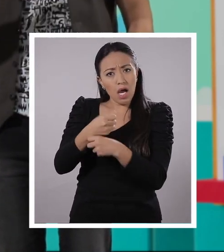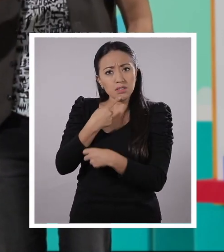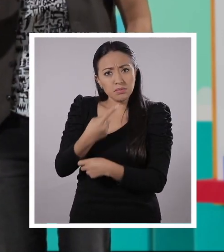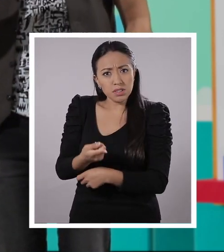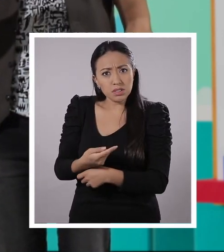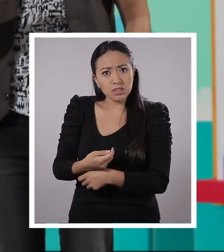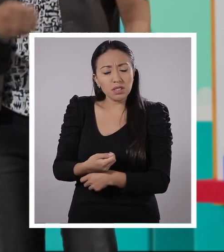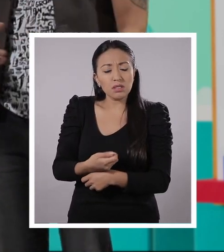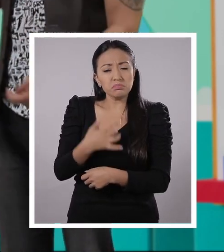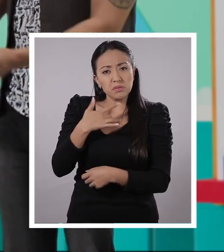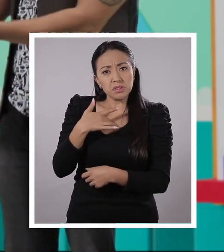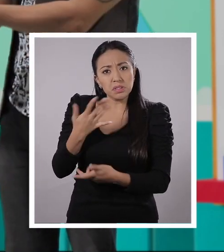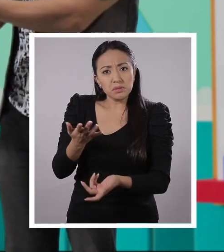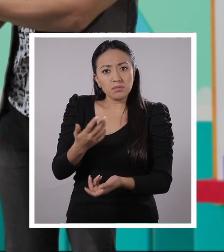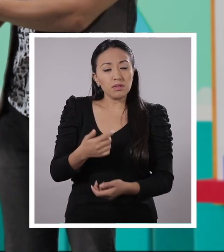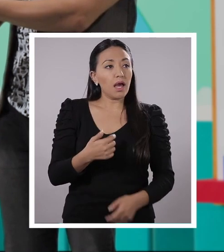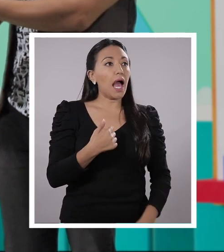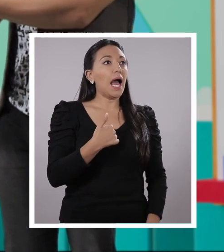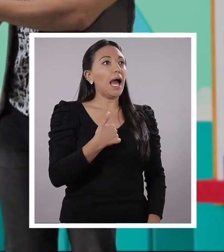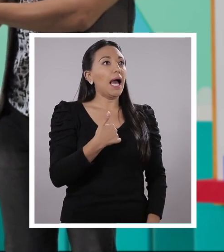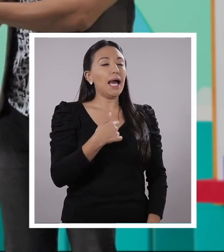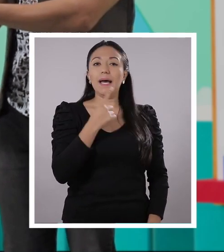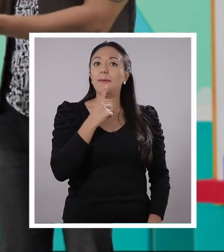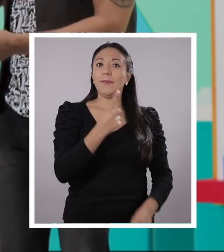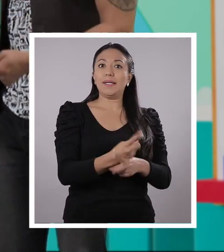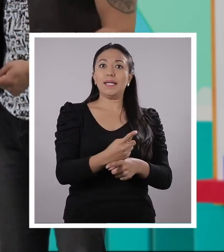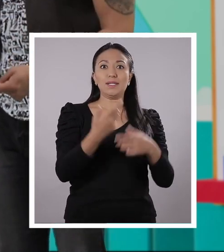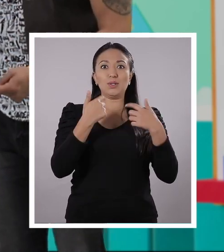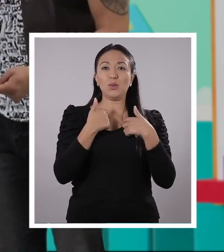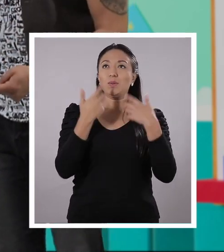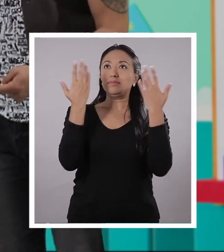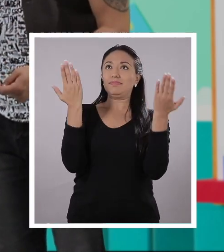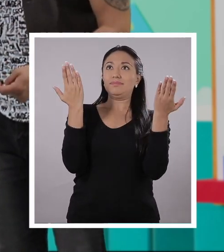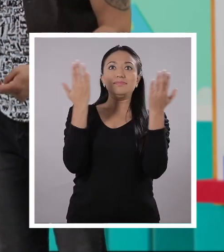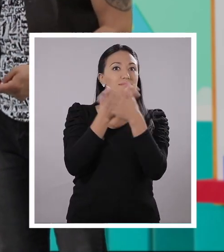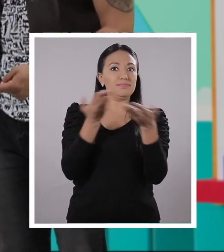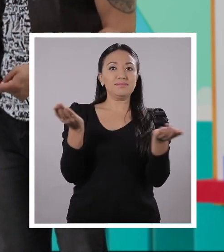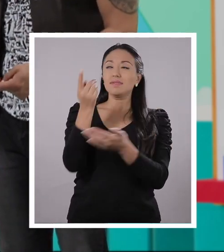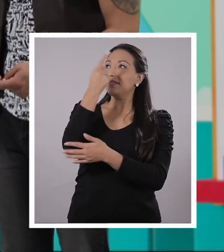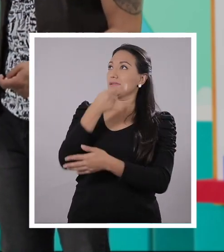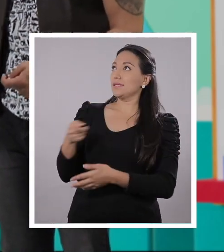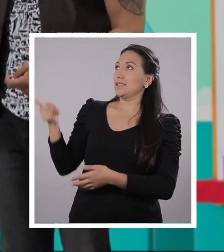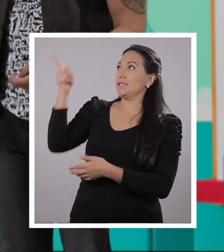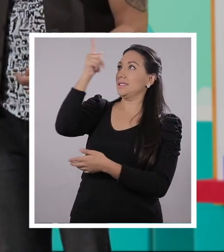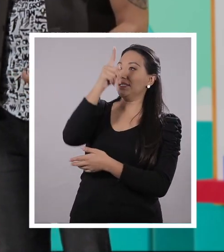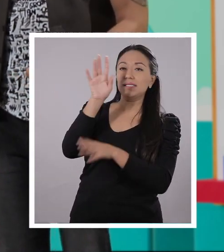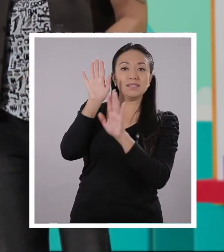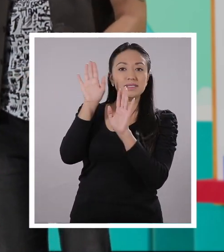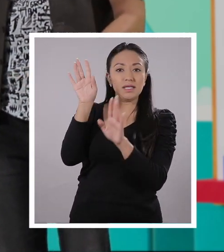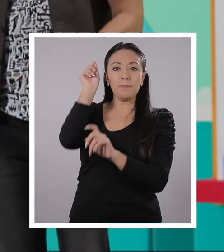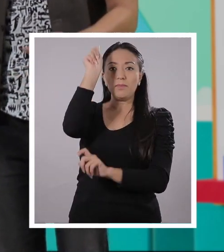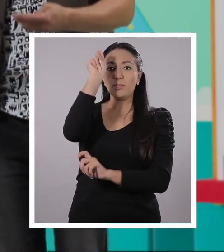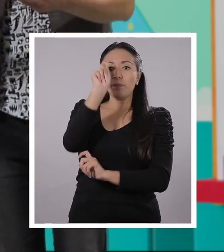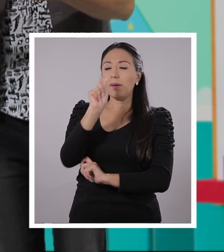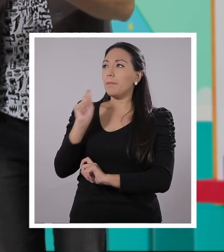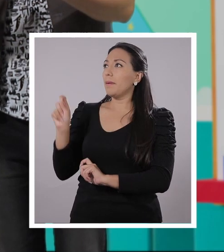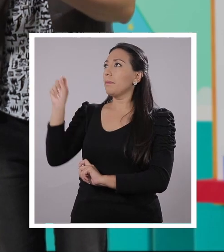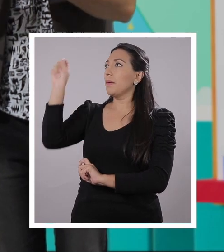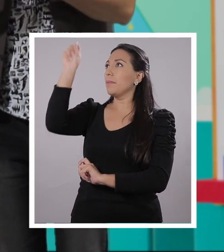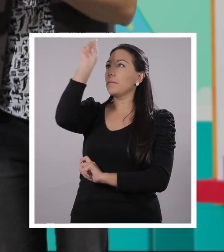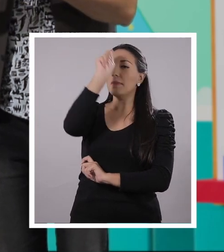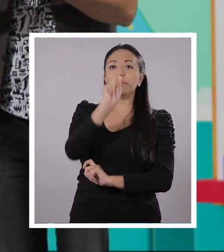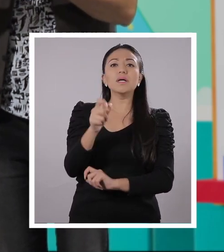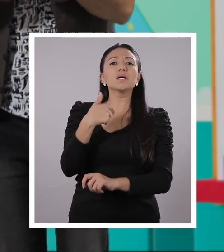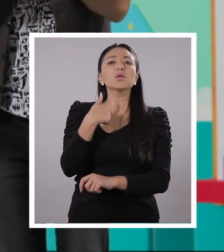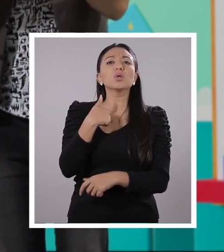A ver cómo te sientes. Y aquí está, lo dibujé y puse algunas palabras que dicen